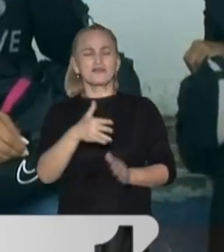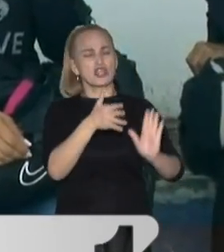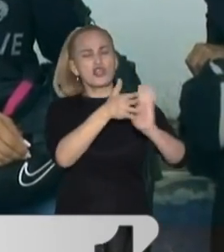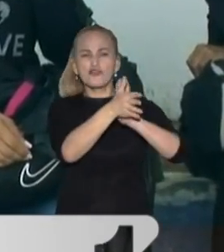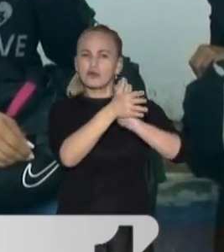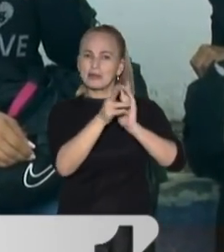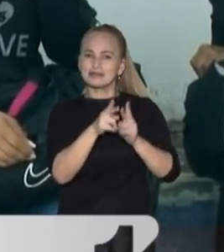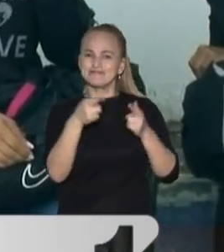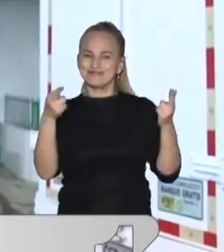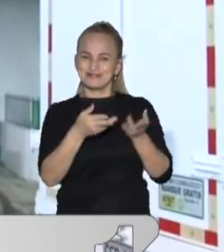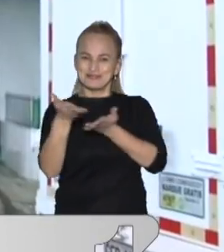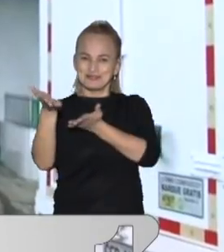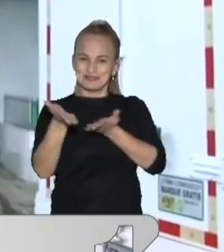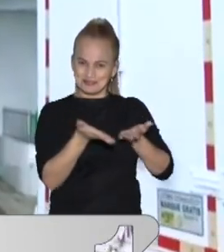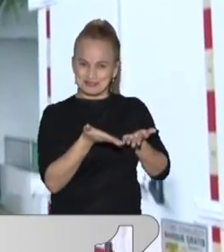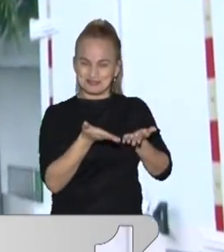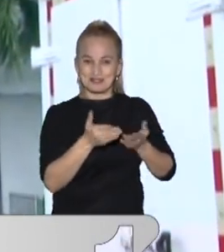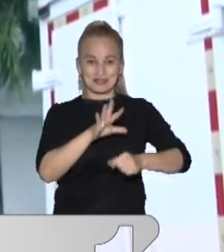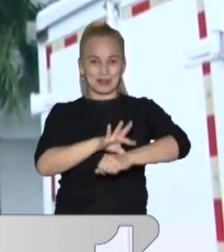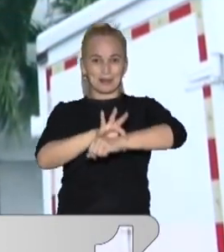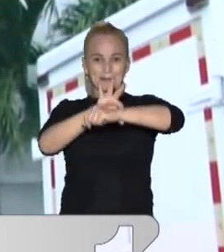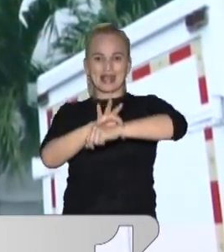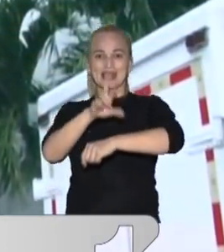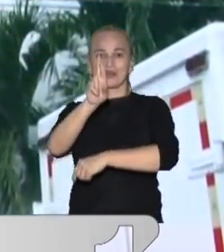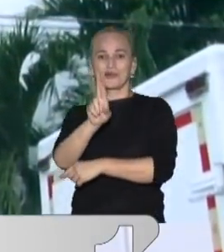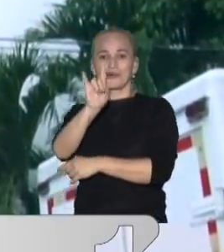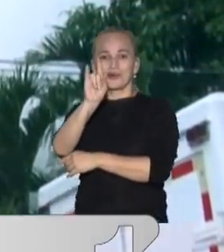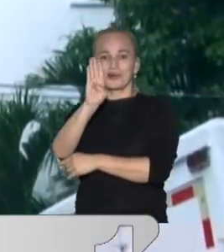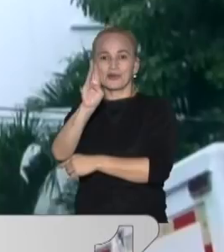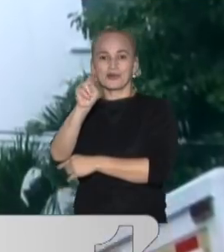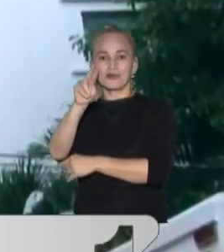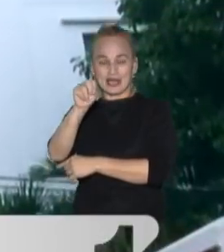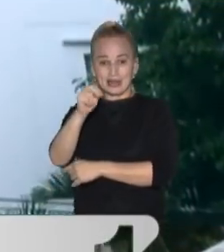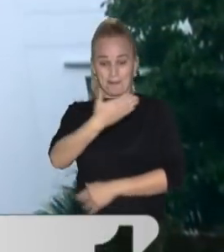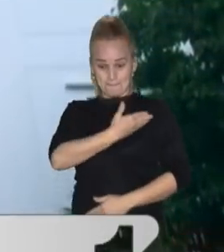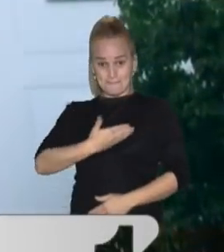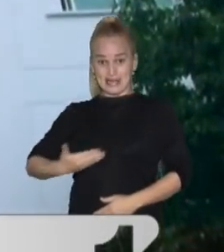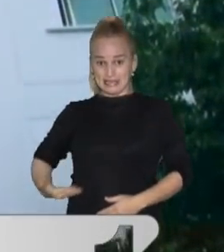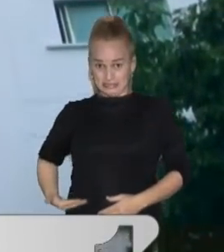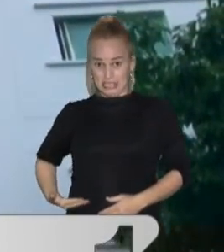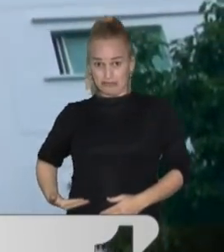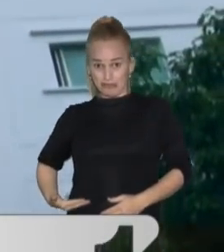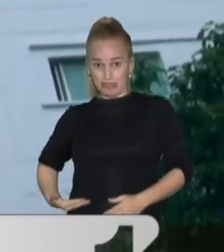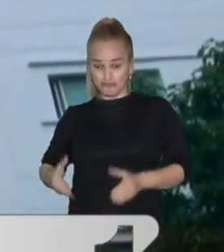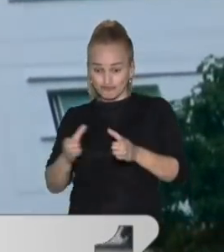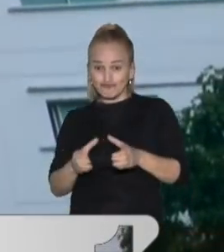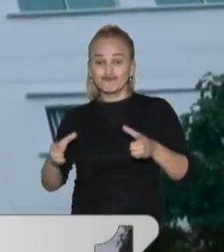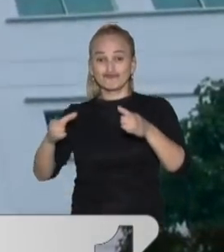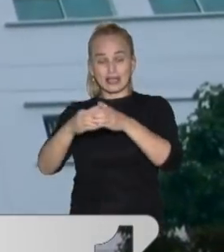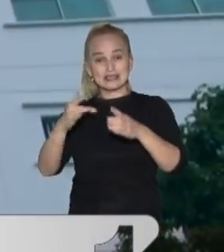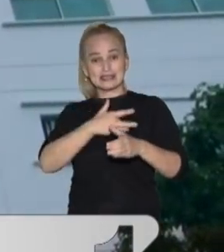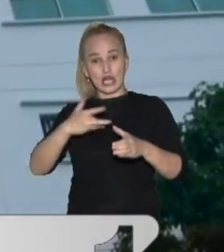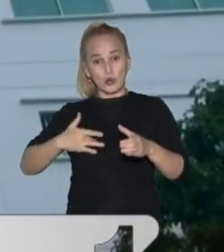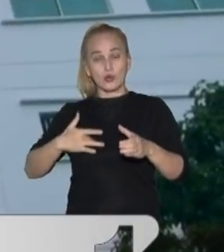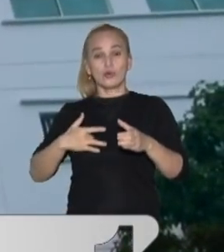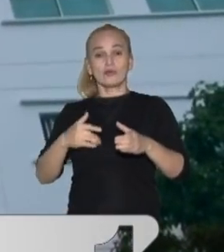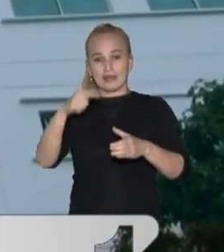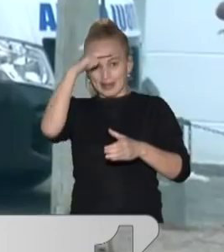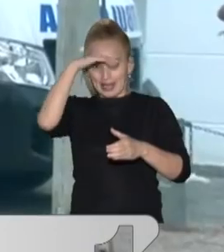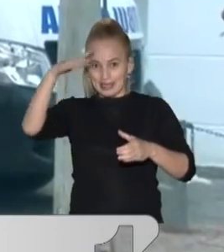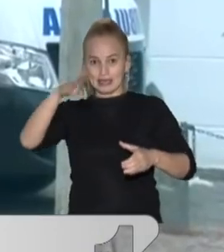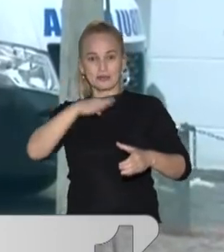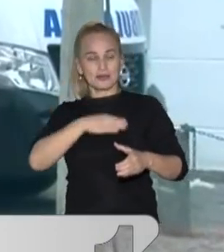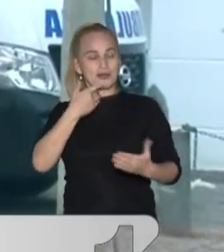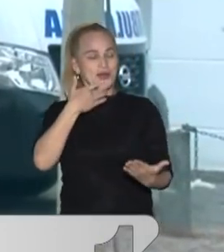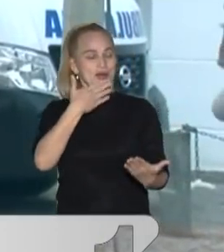información vamos a darle la bienvenida al doctor Rubén Sabogal, presidente de la Mesa por la Salud en Cartagena y Bolívar. Muy buenos días.